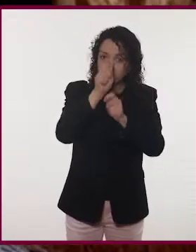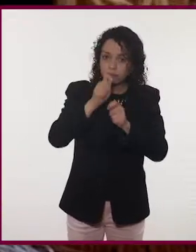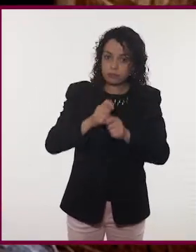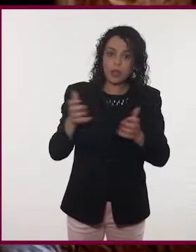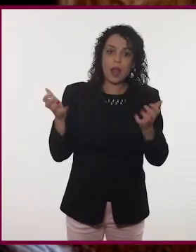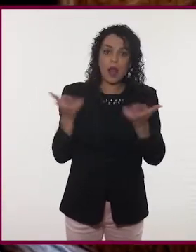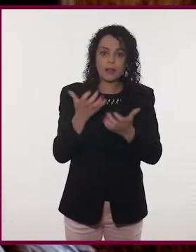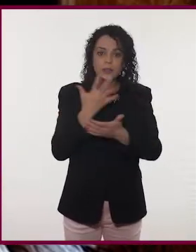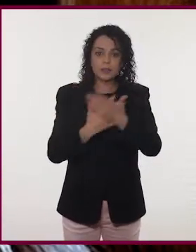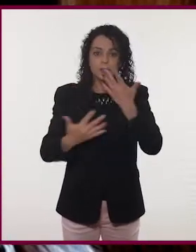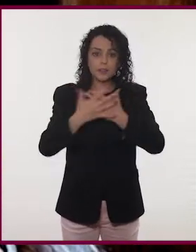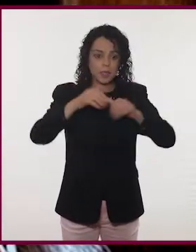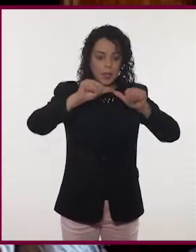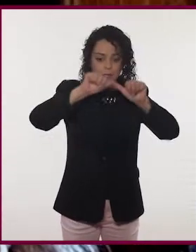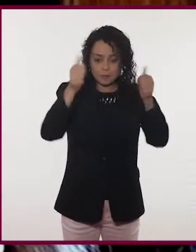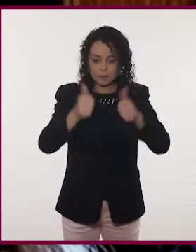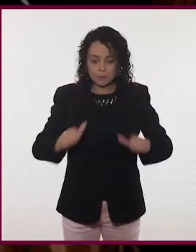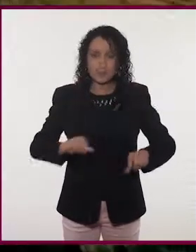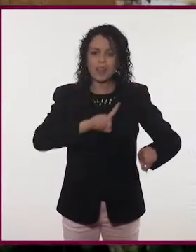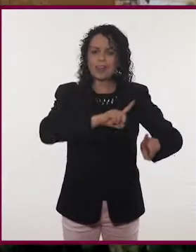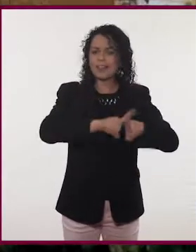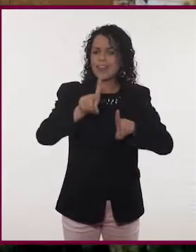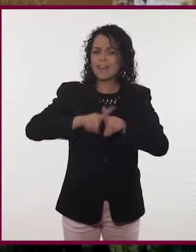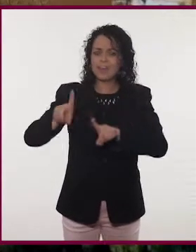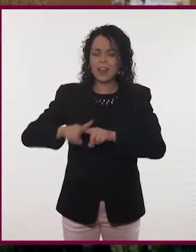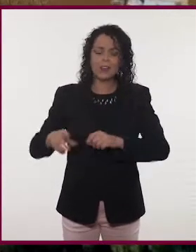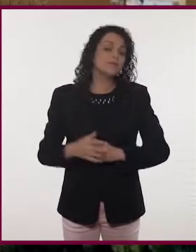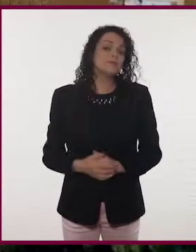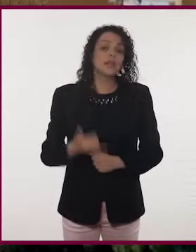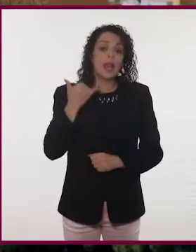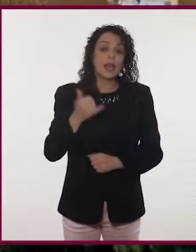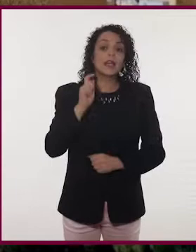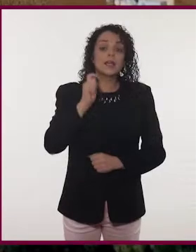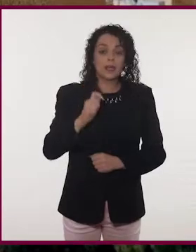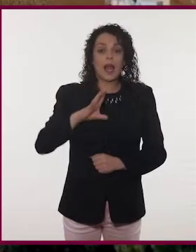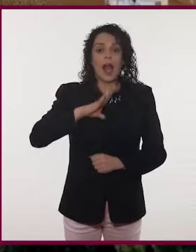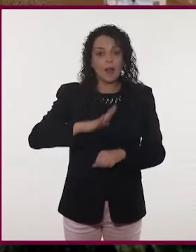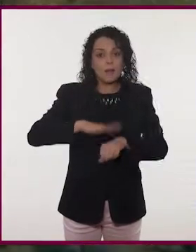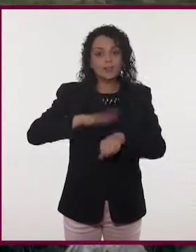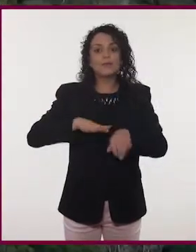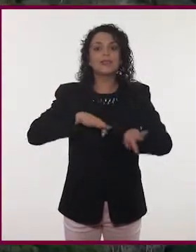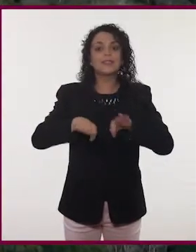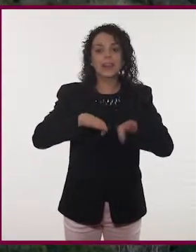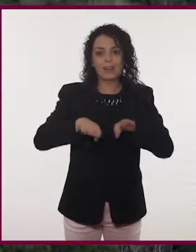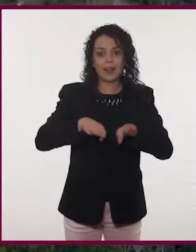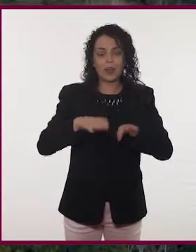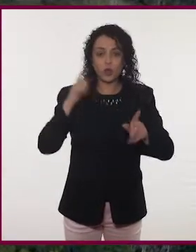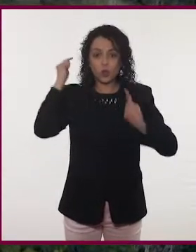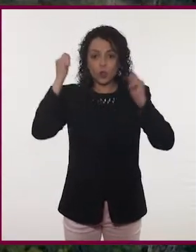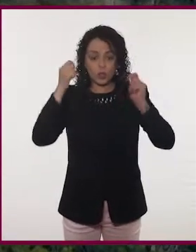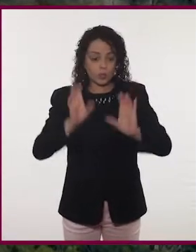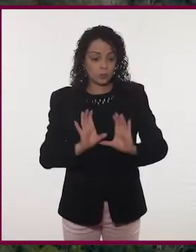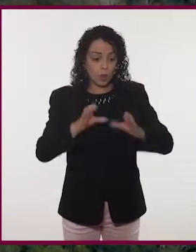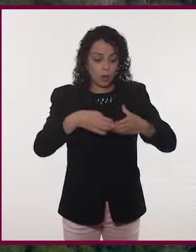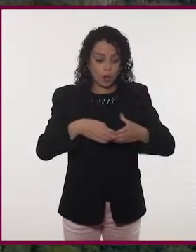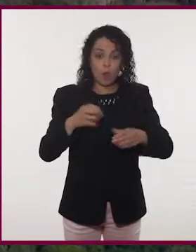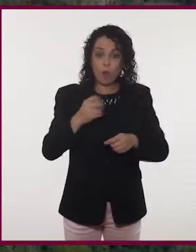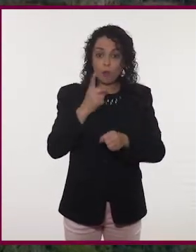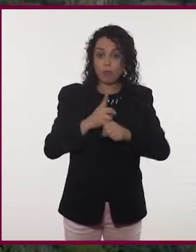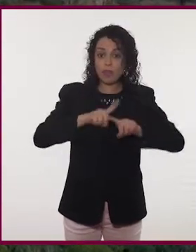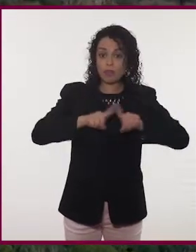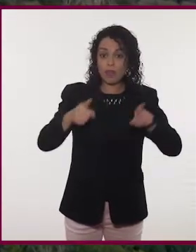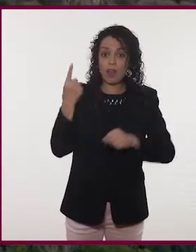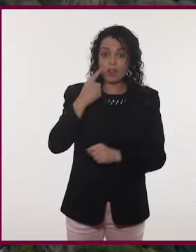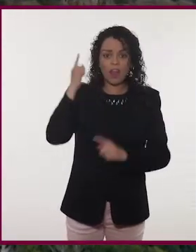elaboración de artesanías, entre otras, además de generar nuevos empleos. el turismo comunitario es una opción diferente